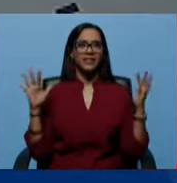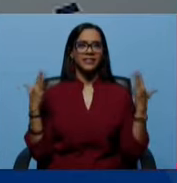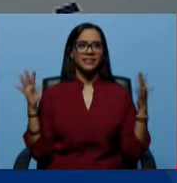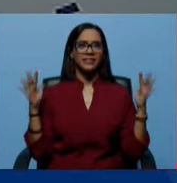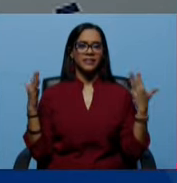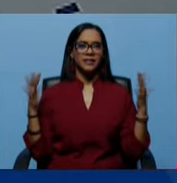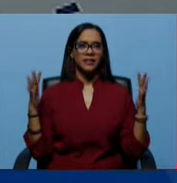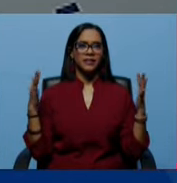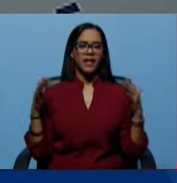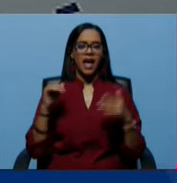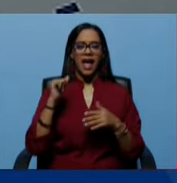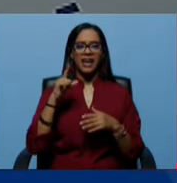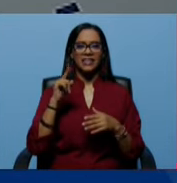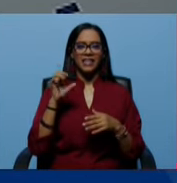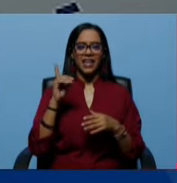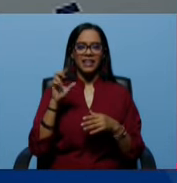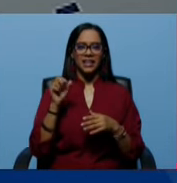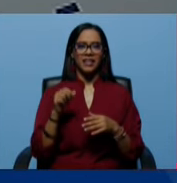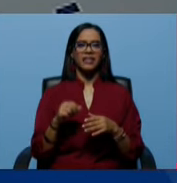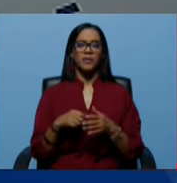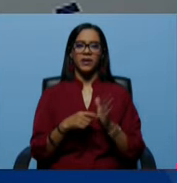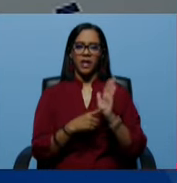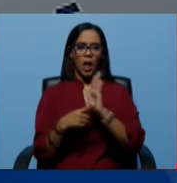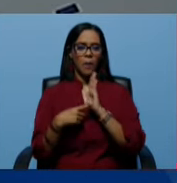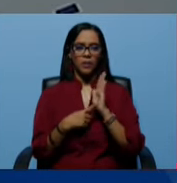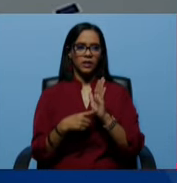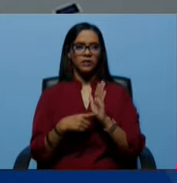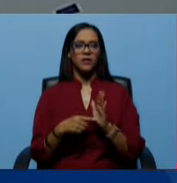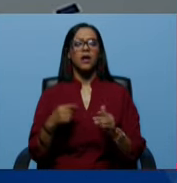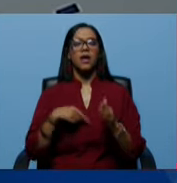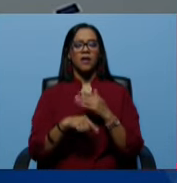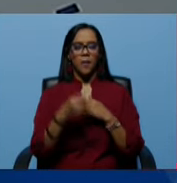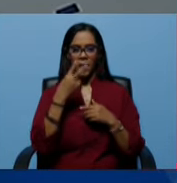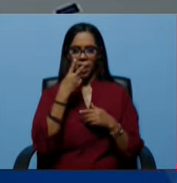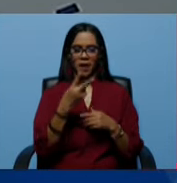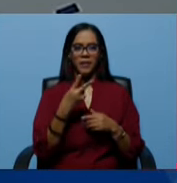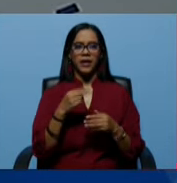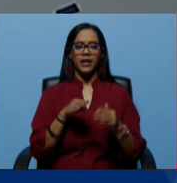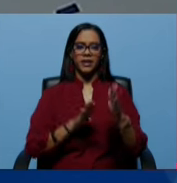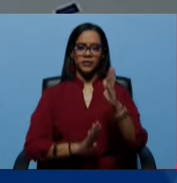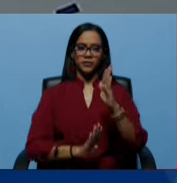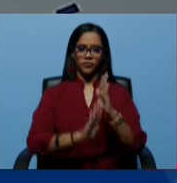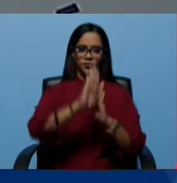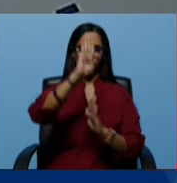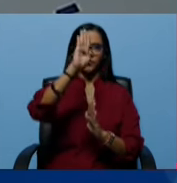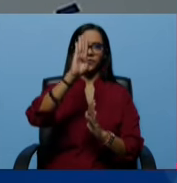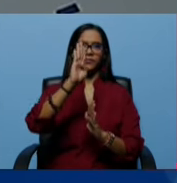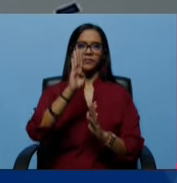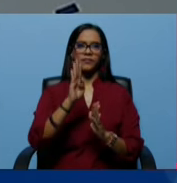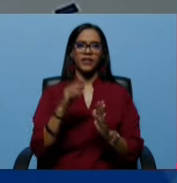compañero Alexander por esta gran demostración y vamos a ver este gran cohete que tenemos acá,